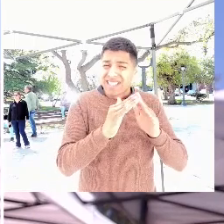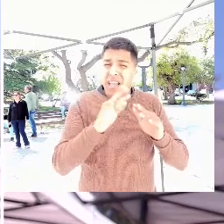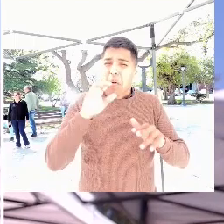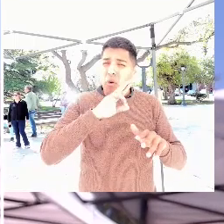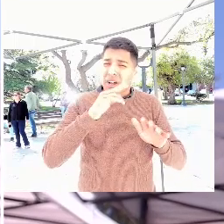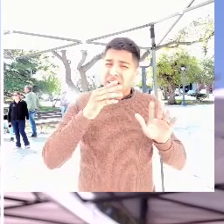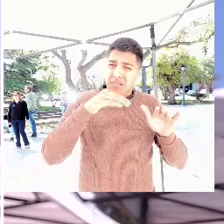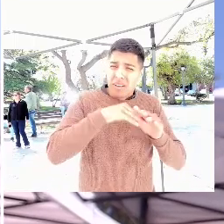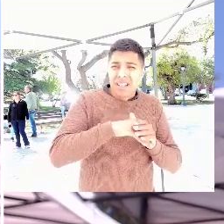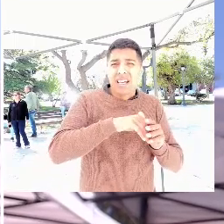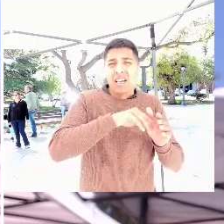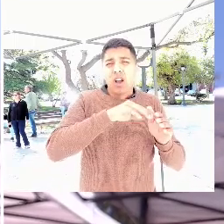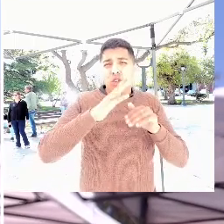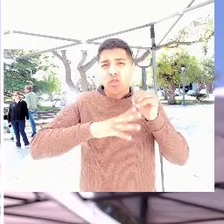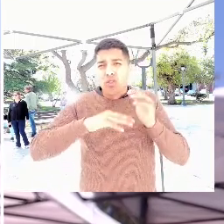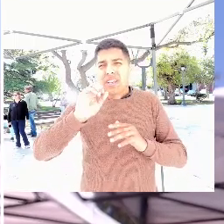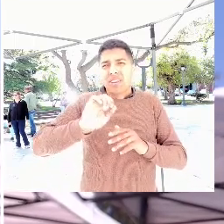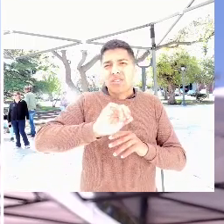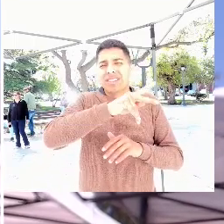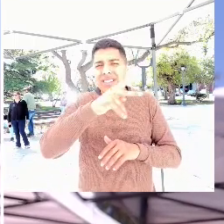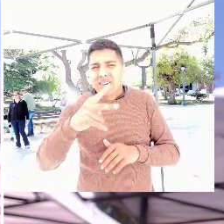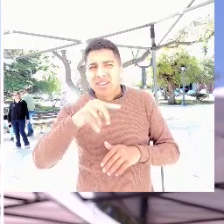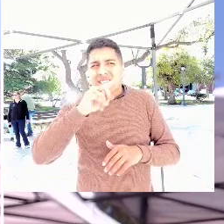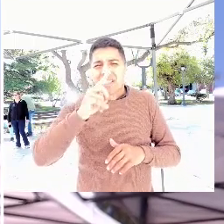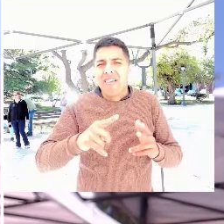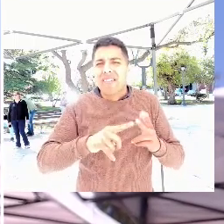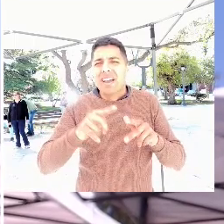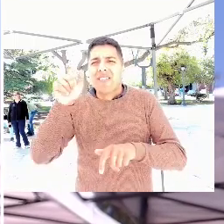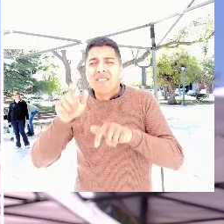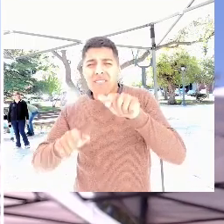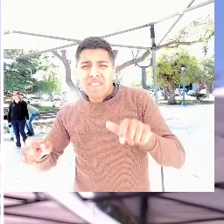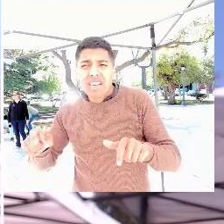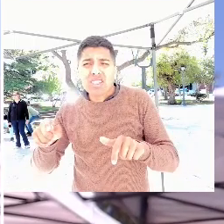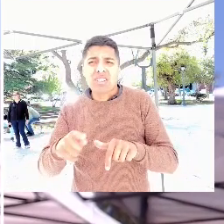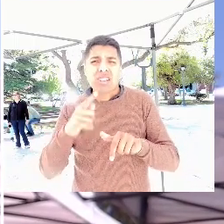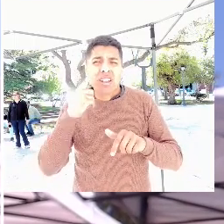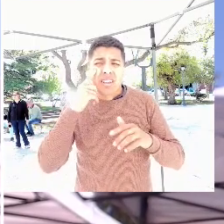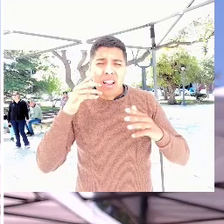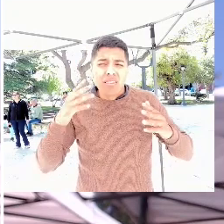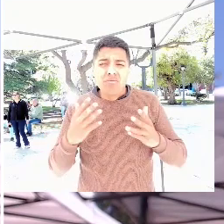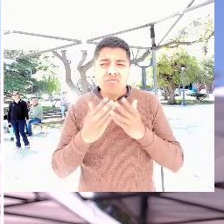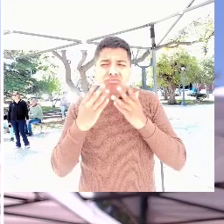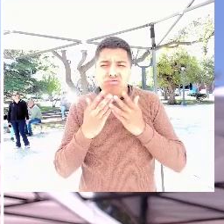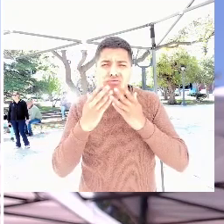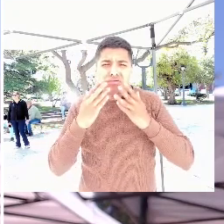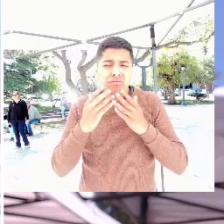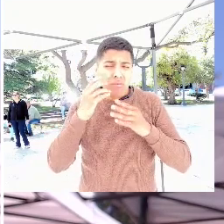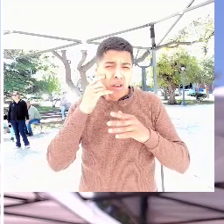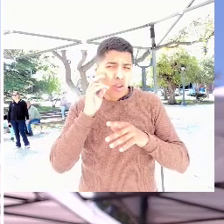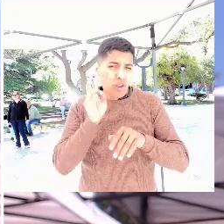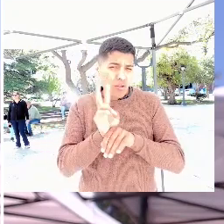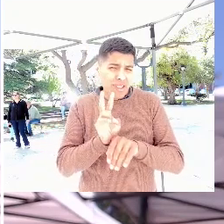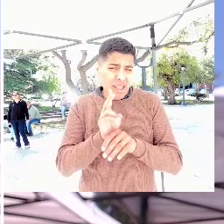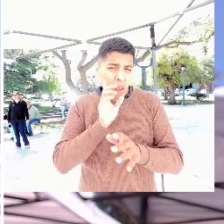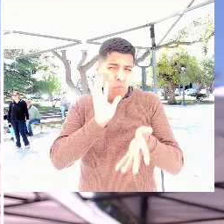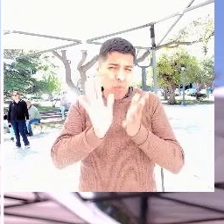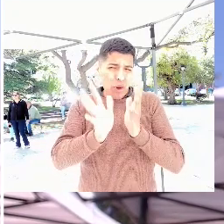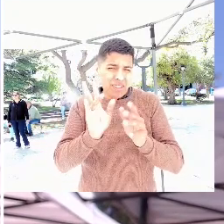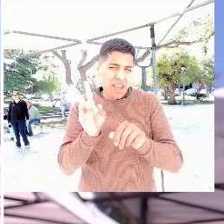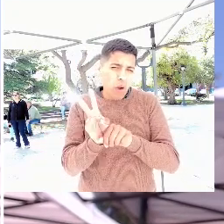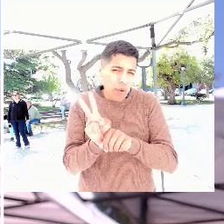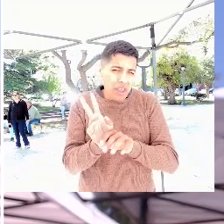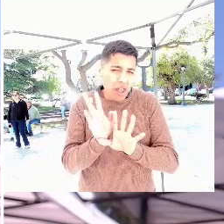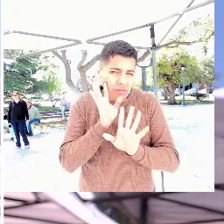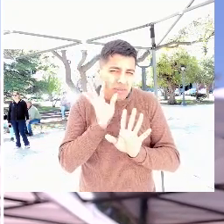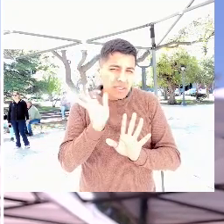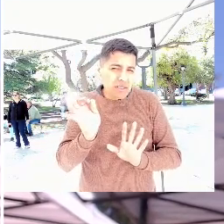uno segundo, que además el personal está trabajando territorialmente en campañas de prevención con respecto a la violencia, y que se ha